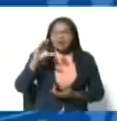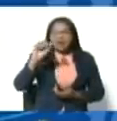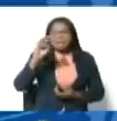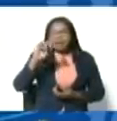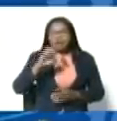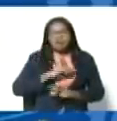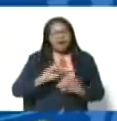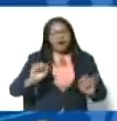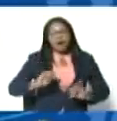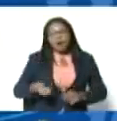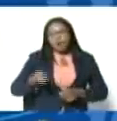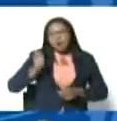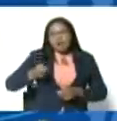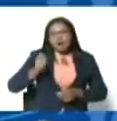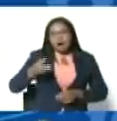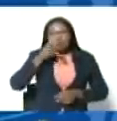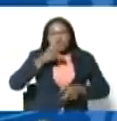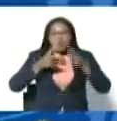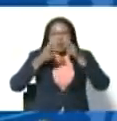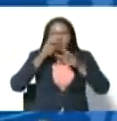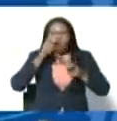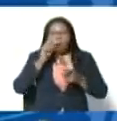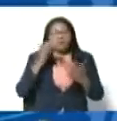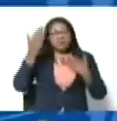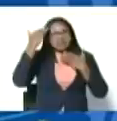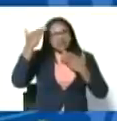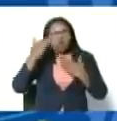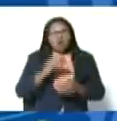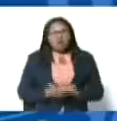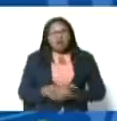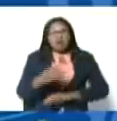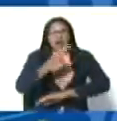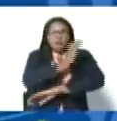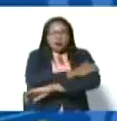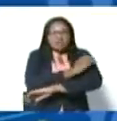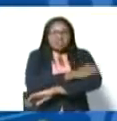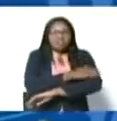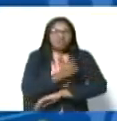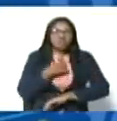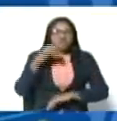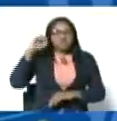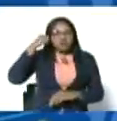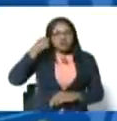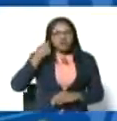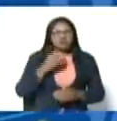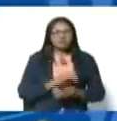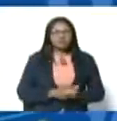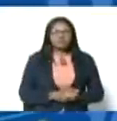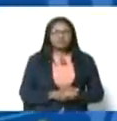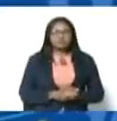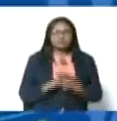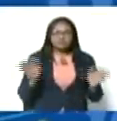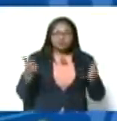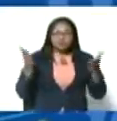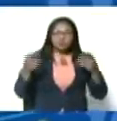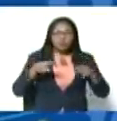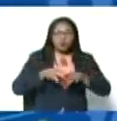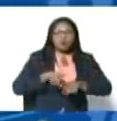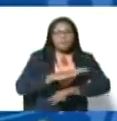Jubilado también, supervisor Camejo. Mi saludo, era opositor en toda esa época que insurgió la